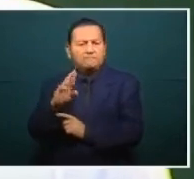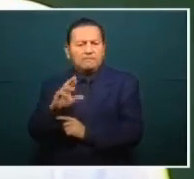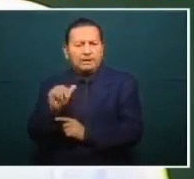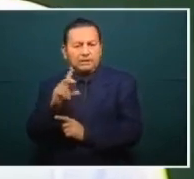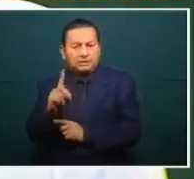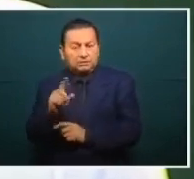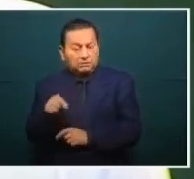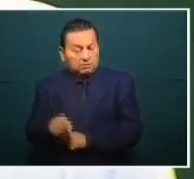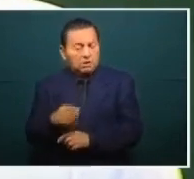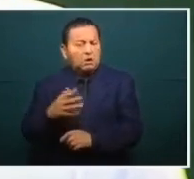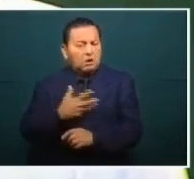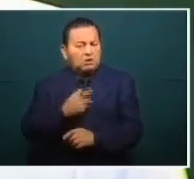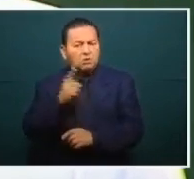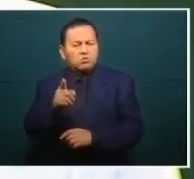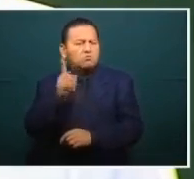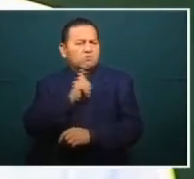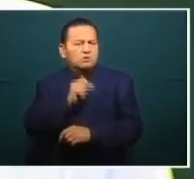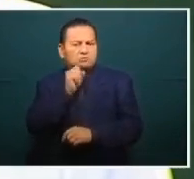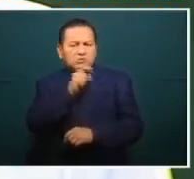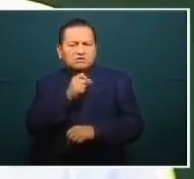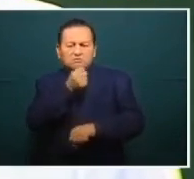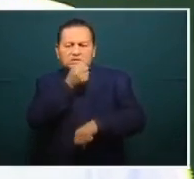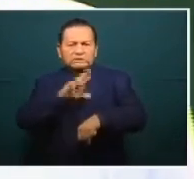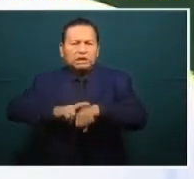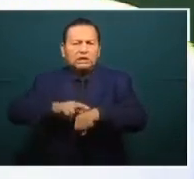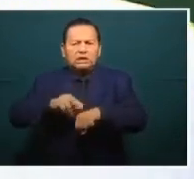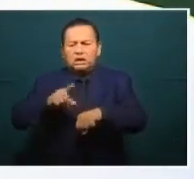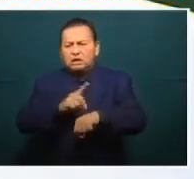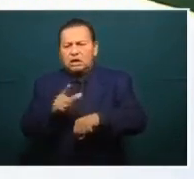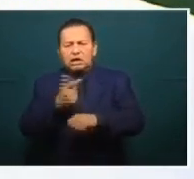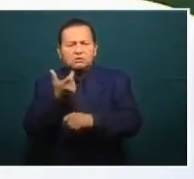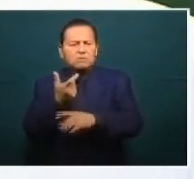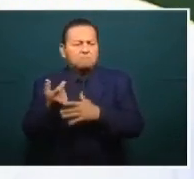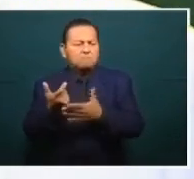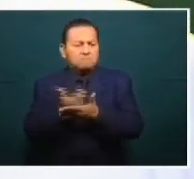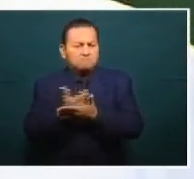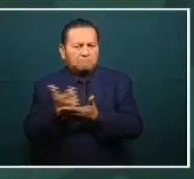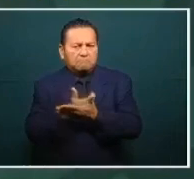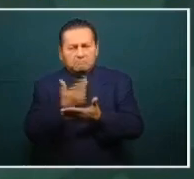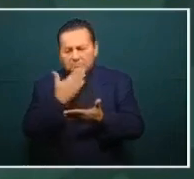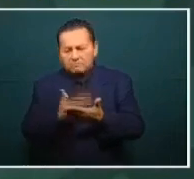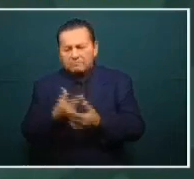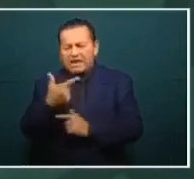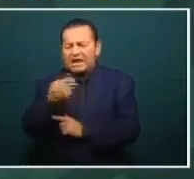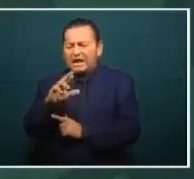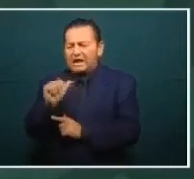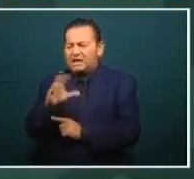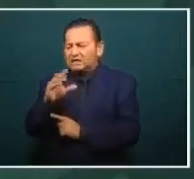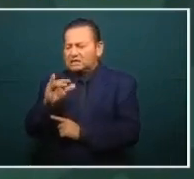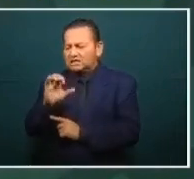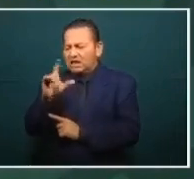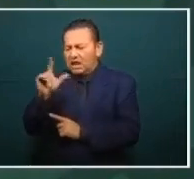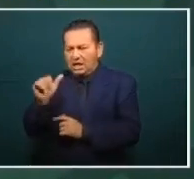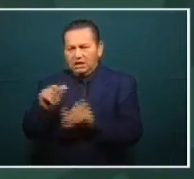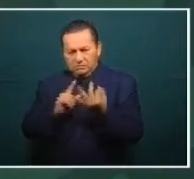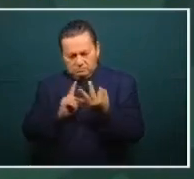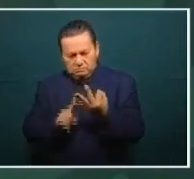la integra la secretaria Ebrard de is the one Economía, who's handling it.